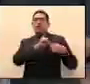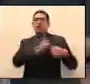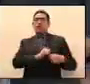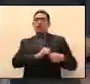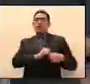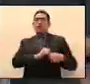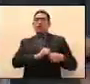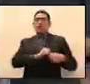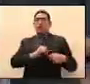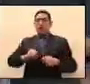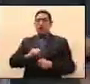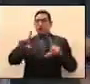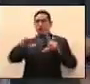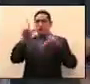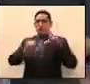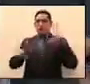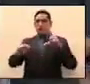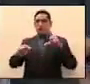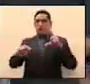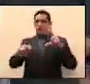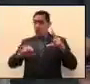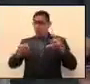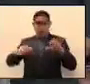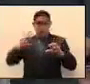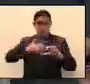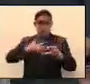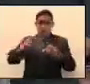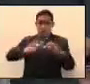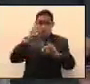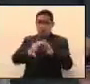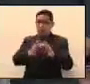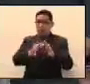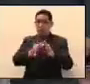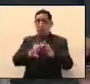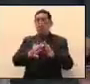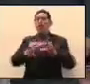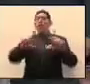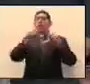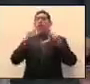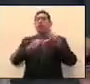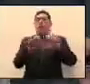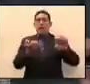entidad federativa, y si así no lo hiciera, que el Estado y la Nación me lo demanden.